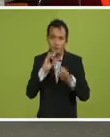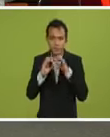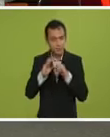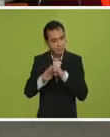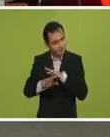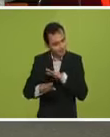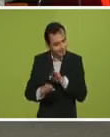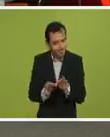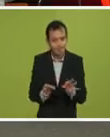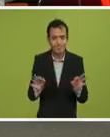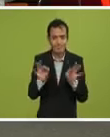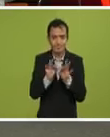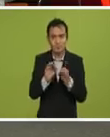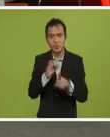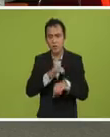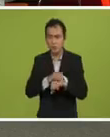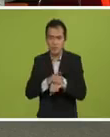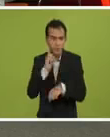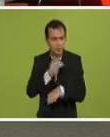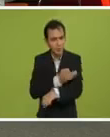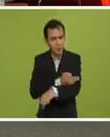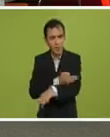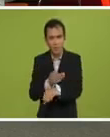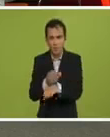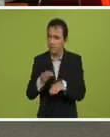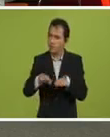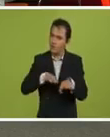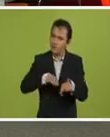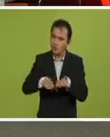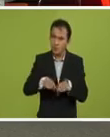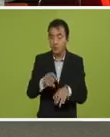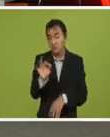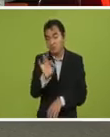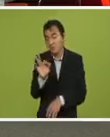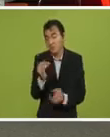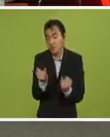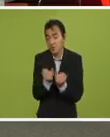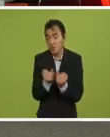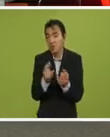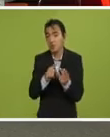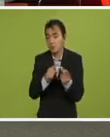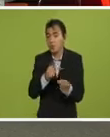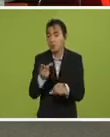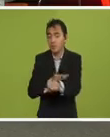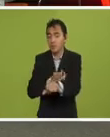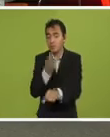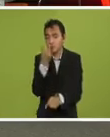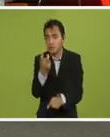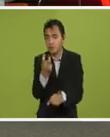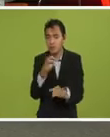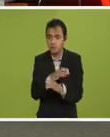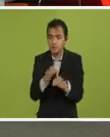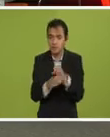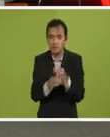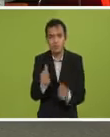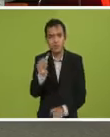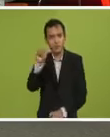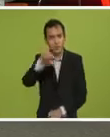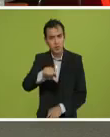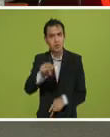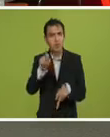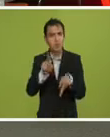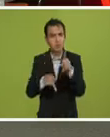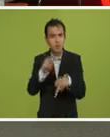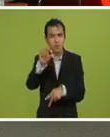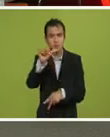los amigos, con las amigas, en familia y sobre todo en el trabajo quizá también donde se dan este tipo de situaciones, y que el día de hoy pues hemos hablado de PAC